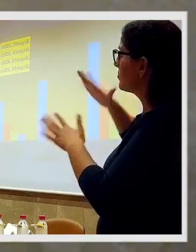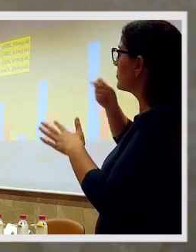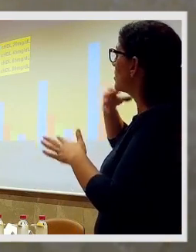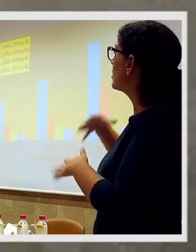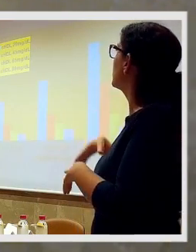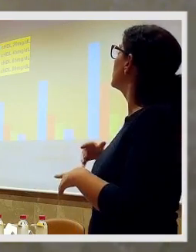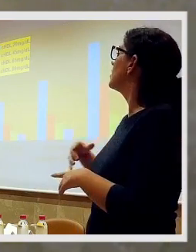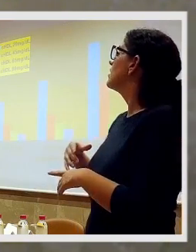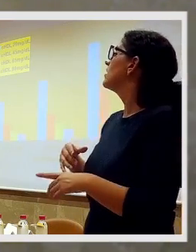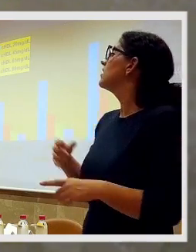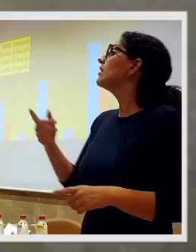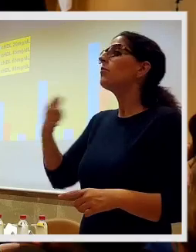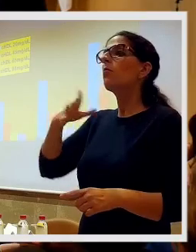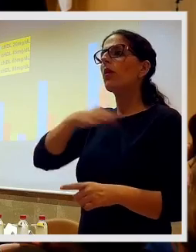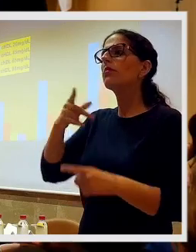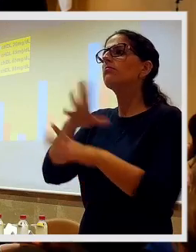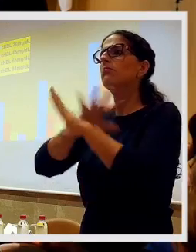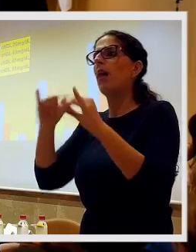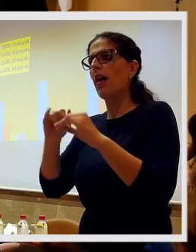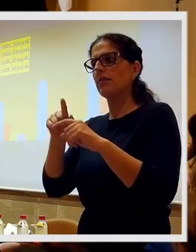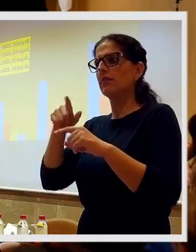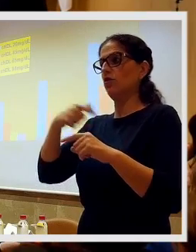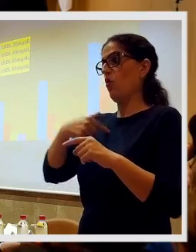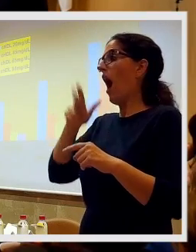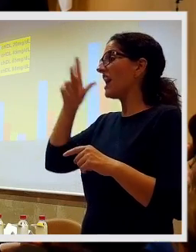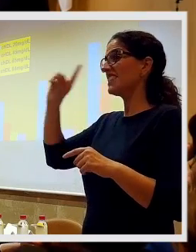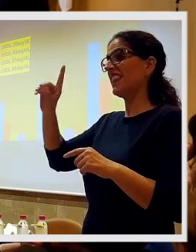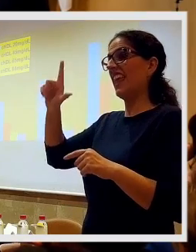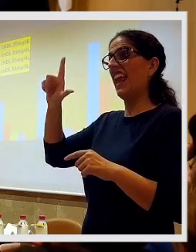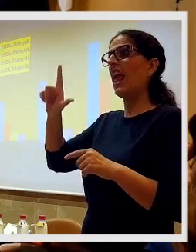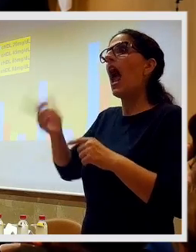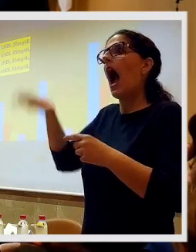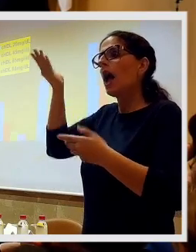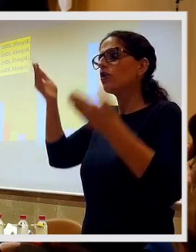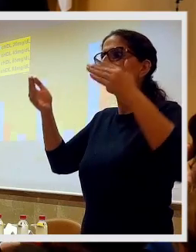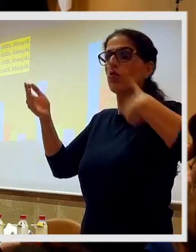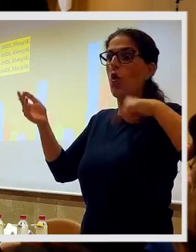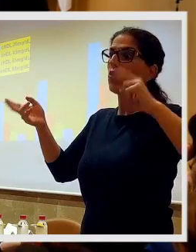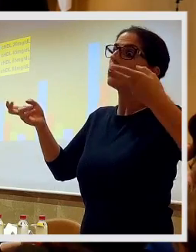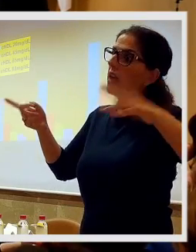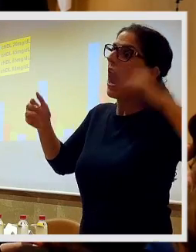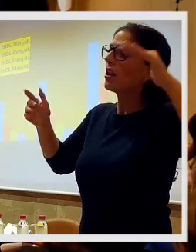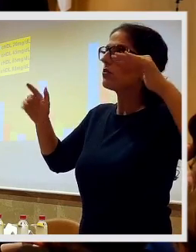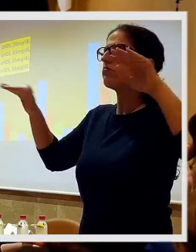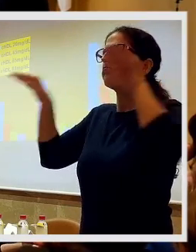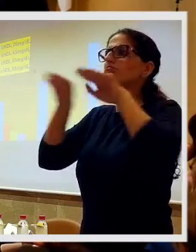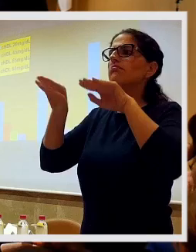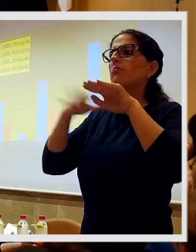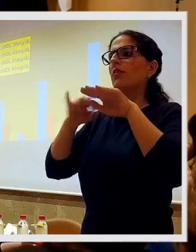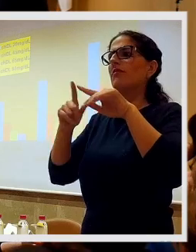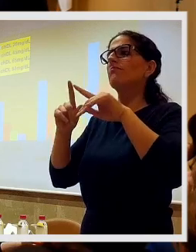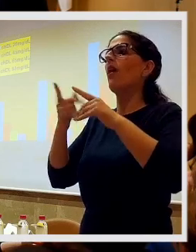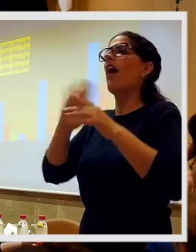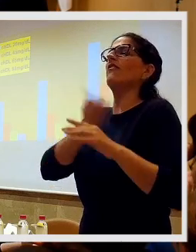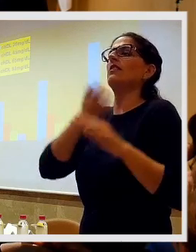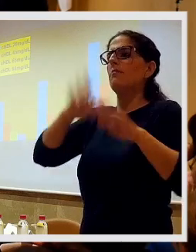pues prácticamente es capaz de neutralizar al colesterol malo, al LDL. El colesterol bueno, el HDL, probablemente junto